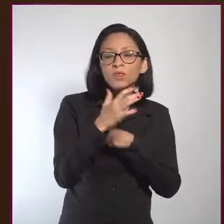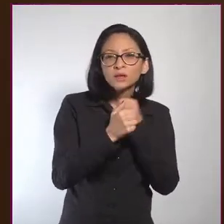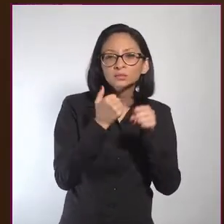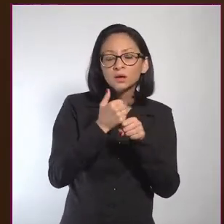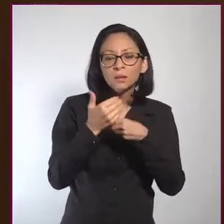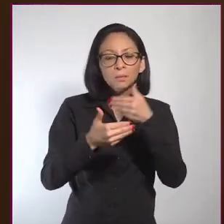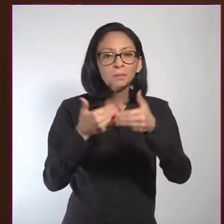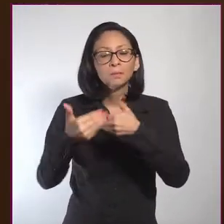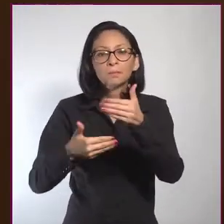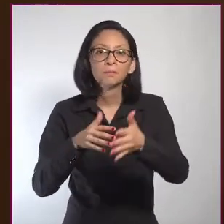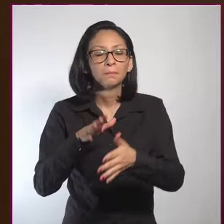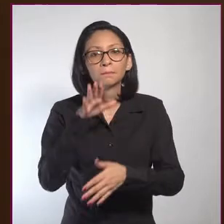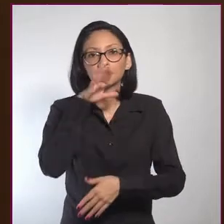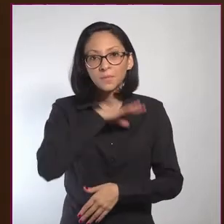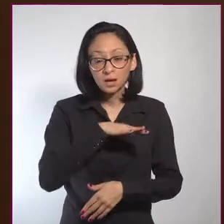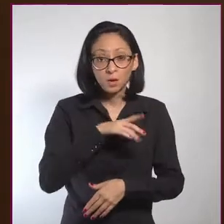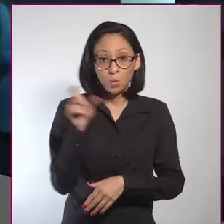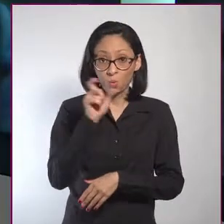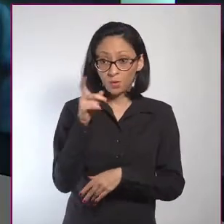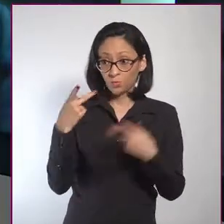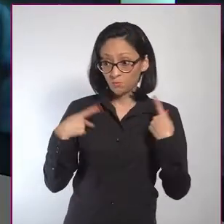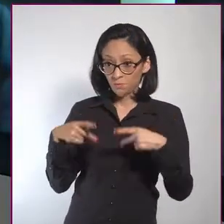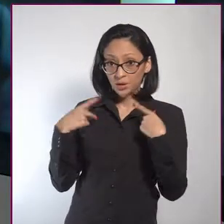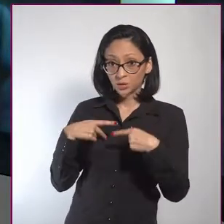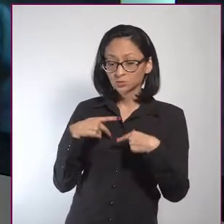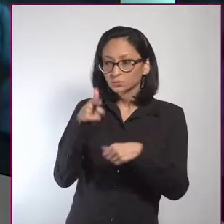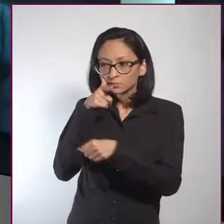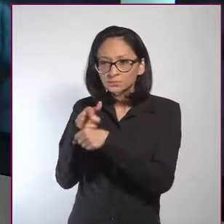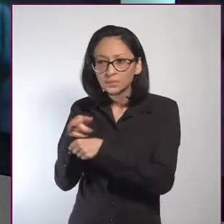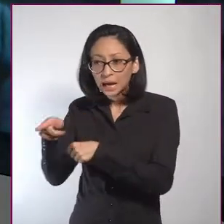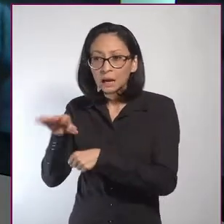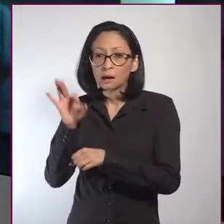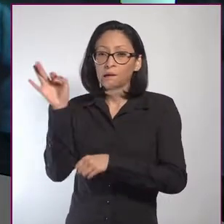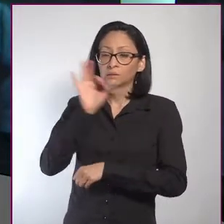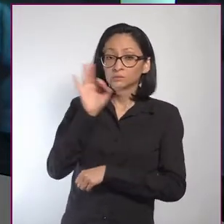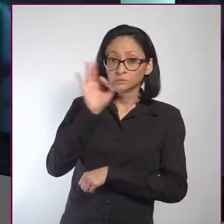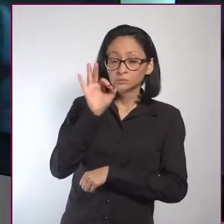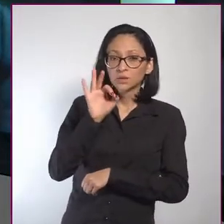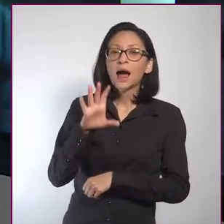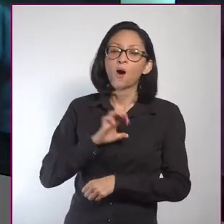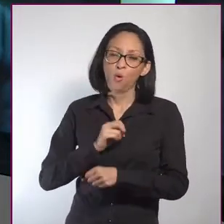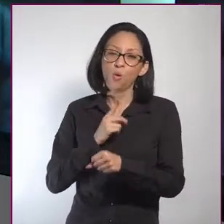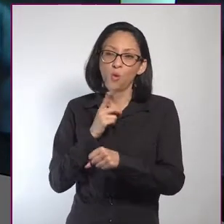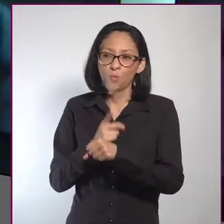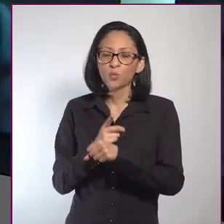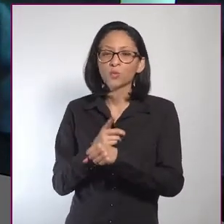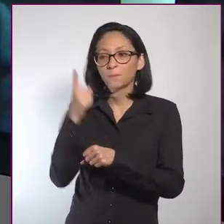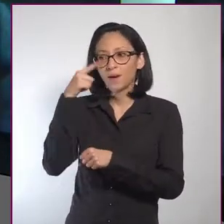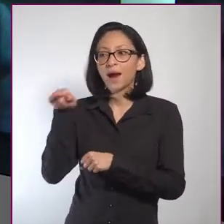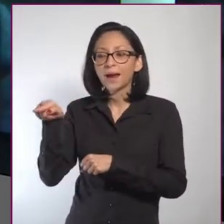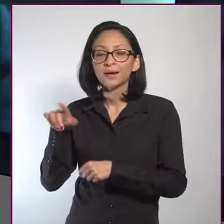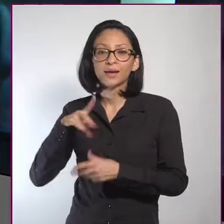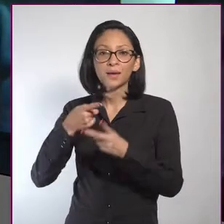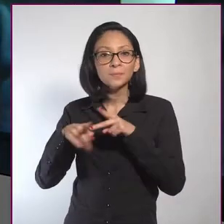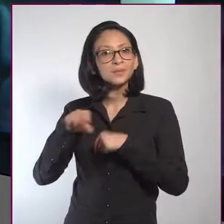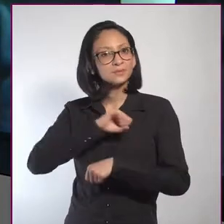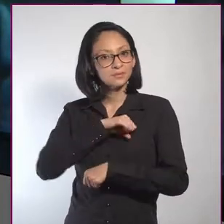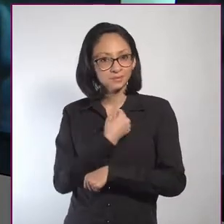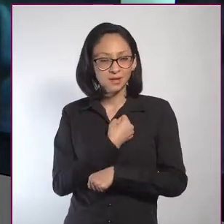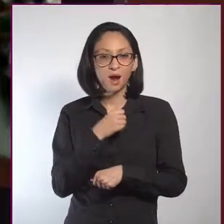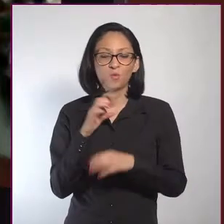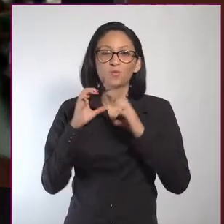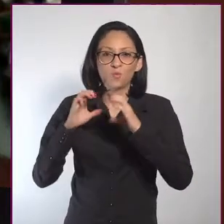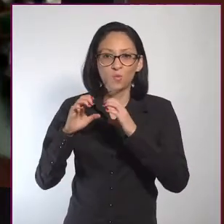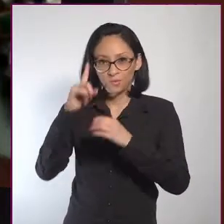Entonces, si se identifican las personas que están en riesgo, hay muchas oportunidades para prevenir o retrasar la